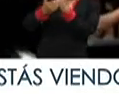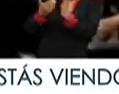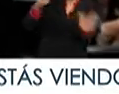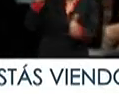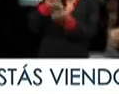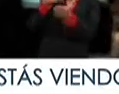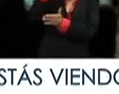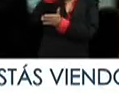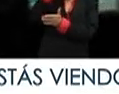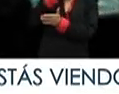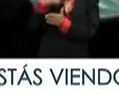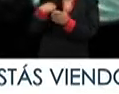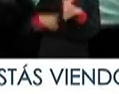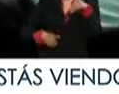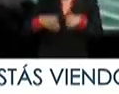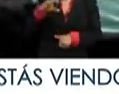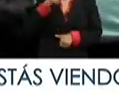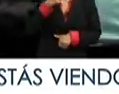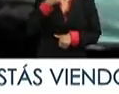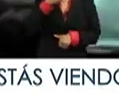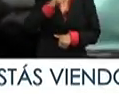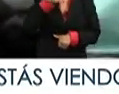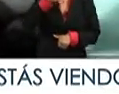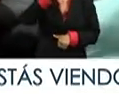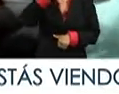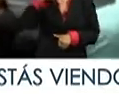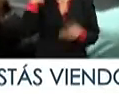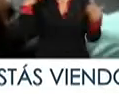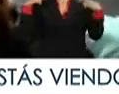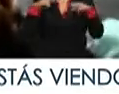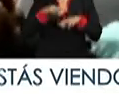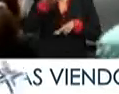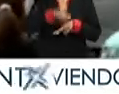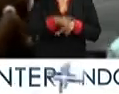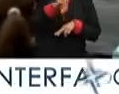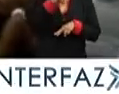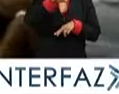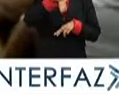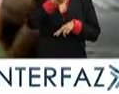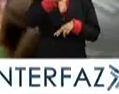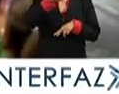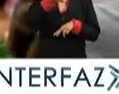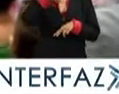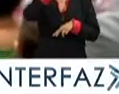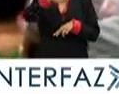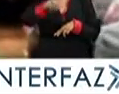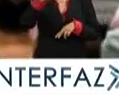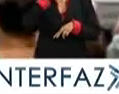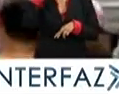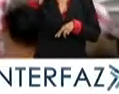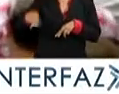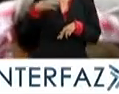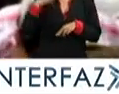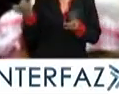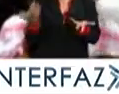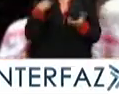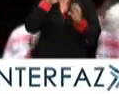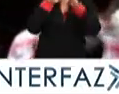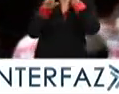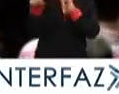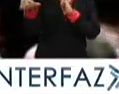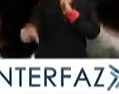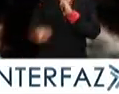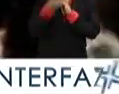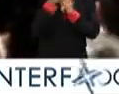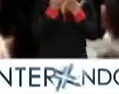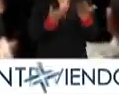en el Centro Cultural Teatro García Carrillo, coordinado por el maestro Medardo Treviño. El dramaturgo, periodista y promotor cultural afirmó que